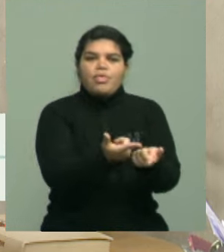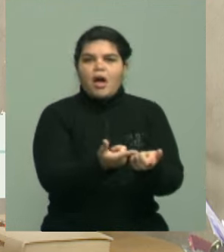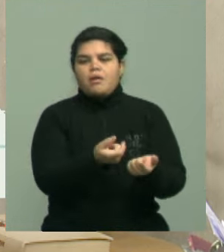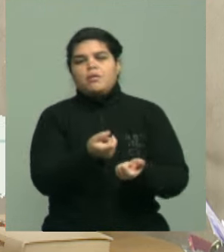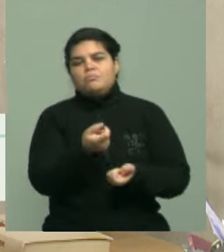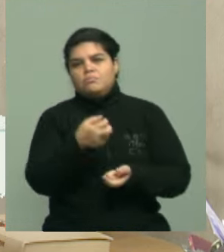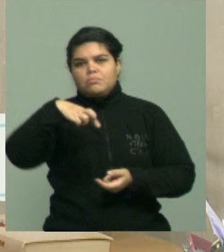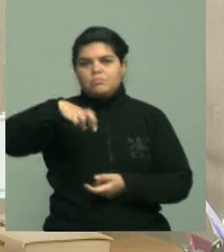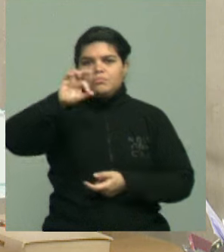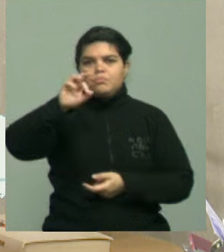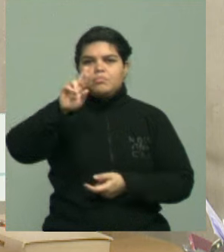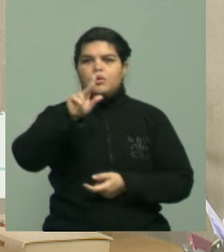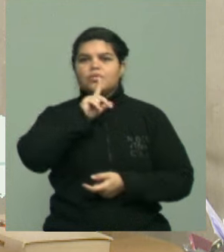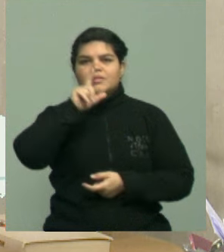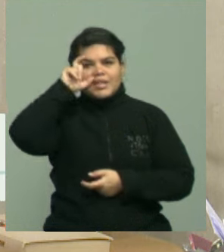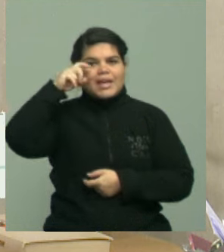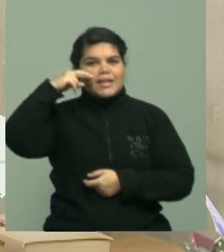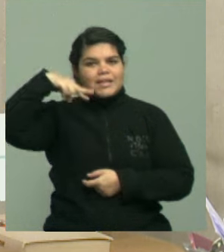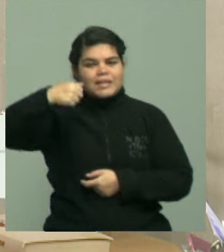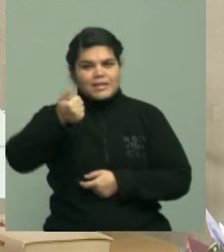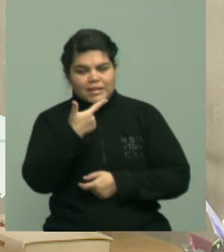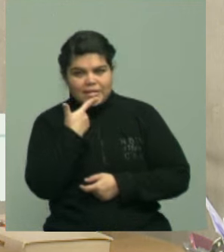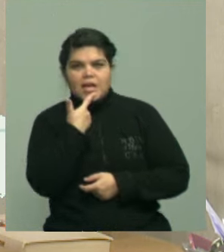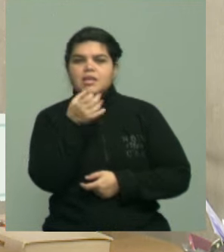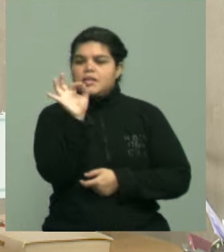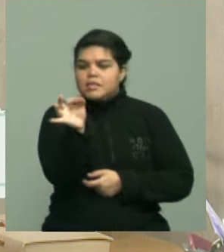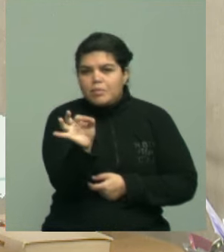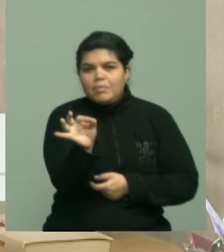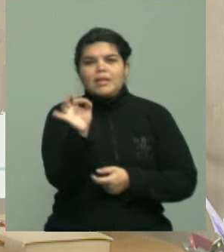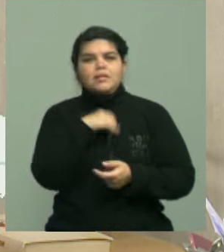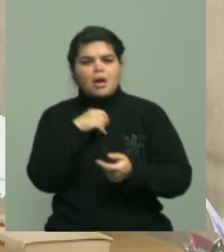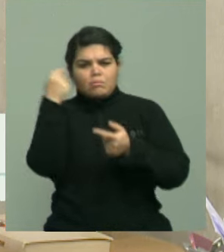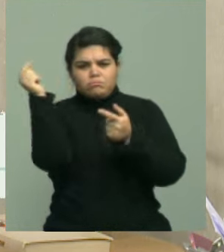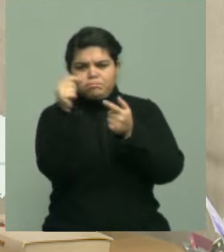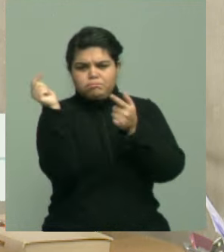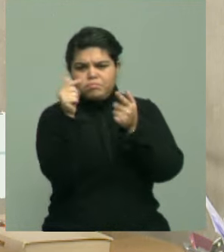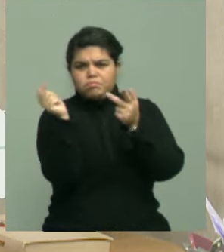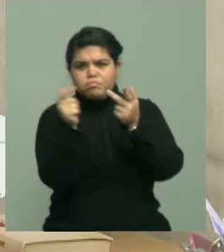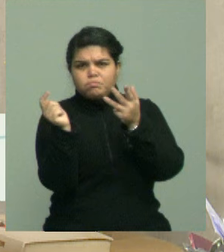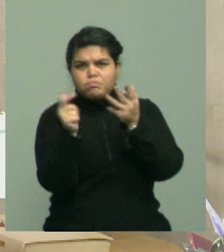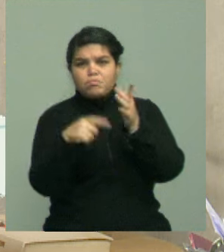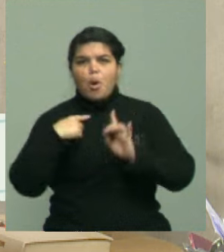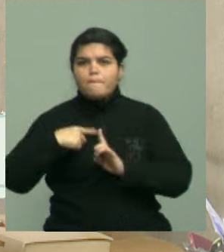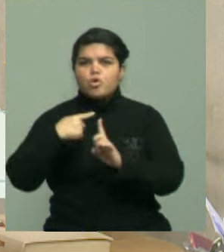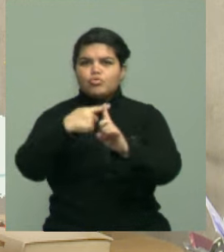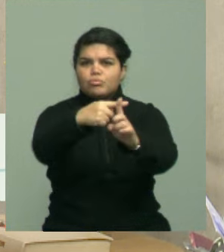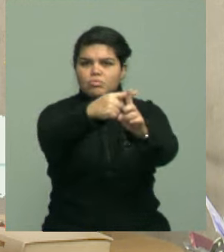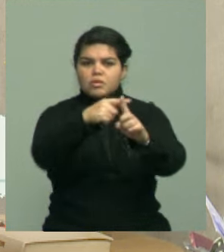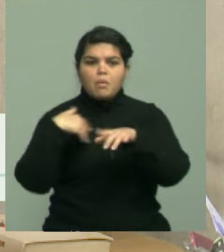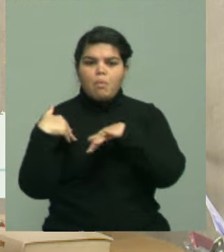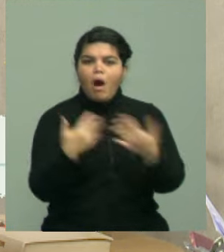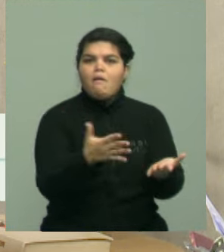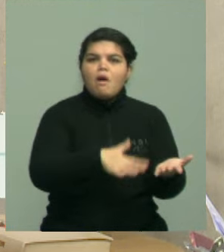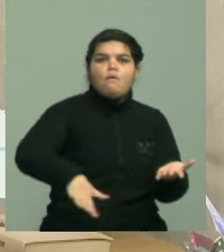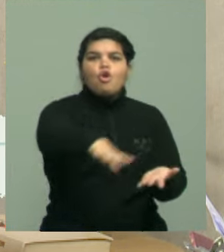proteína que se podría dar a animales, la semilla. Un montón de beneficios que no solo es lo que uno